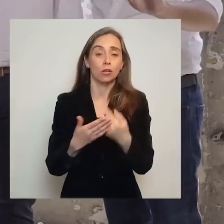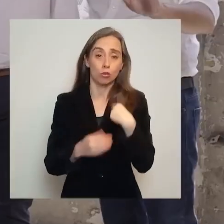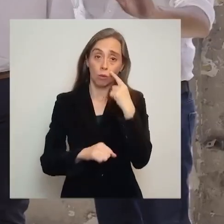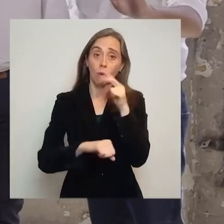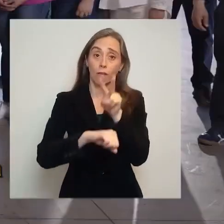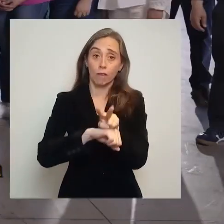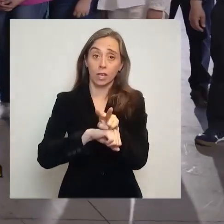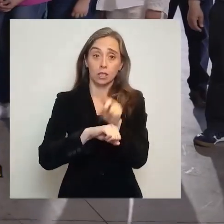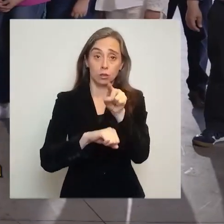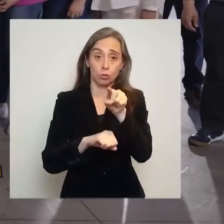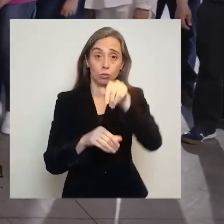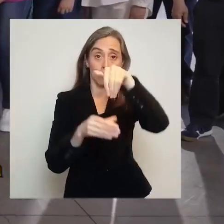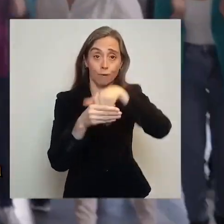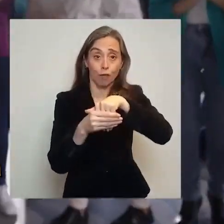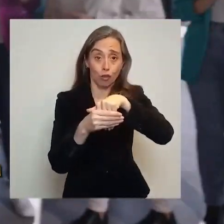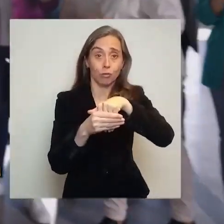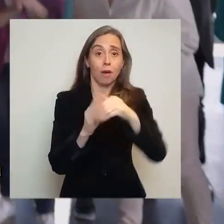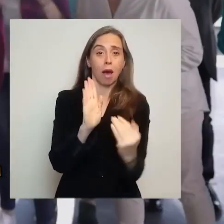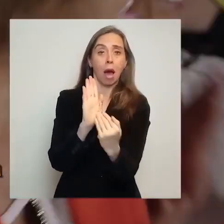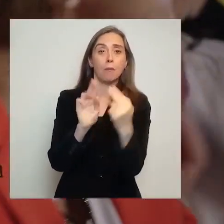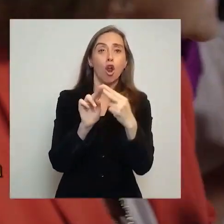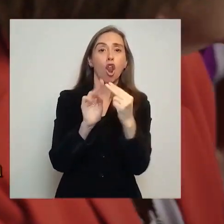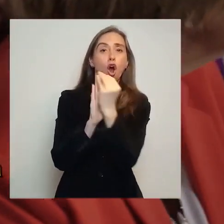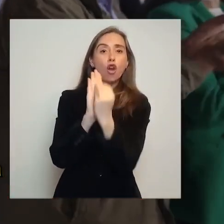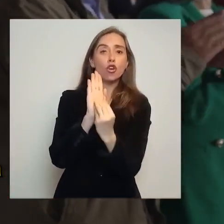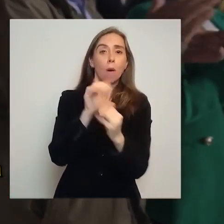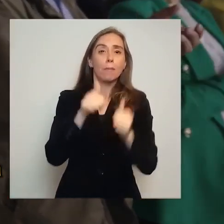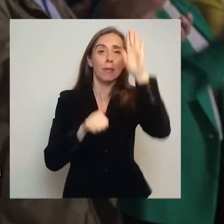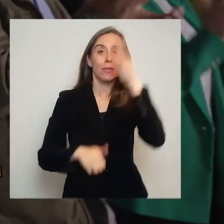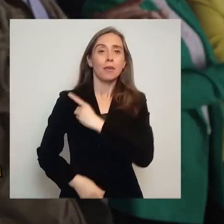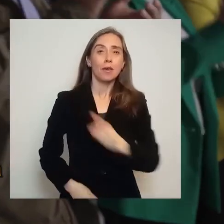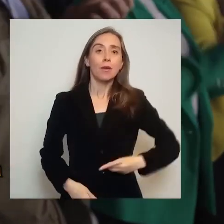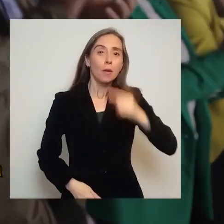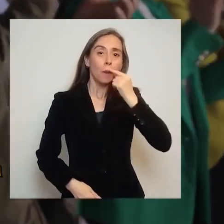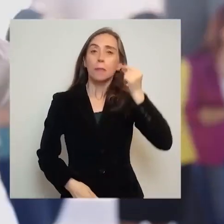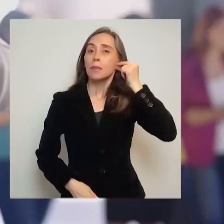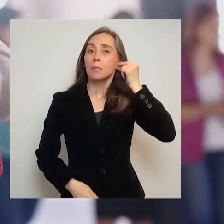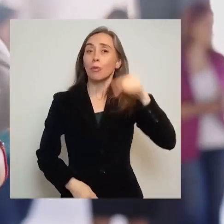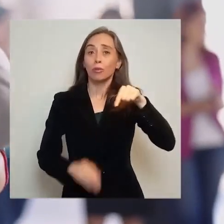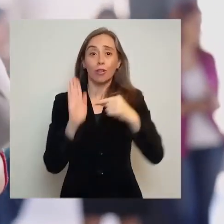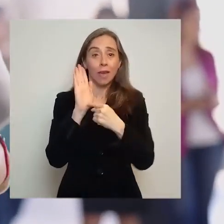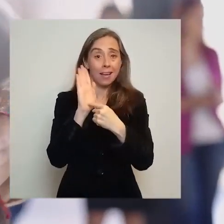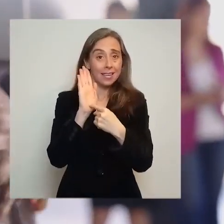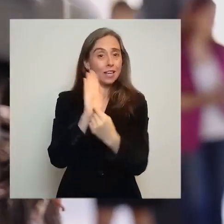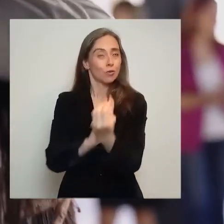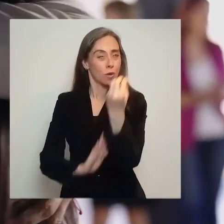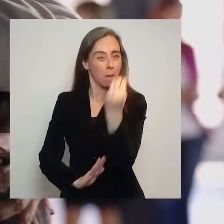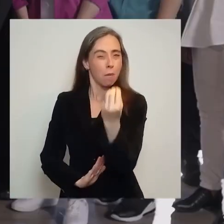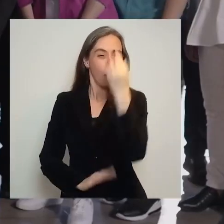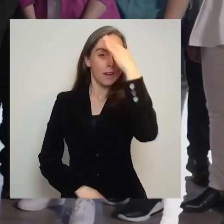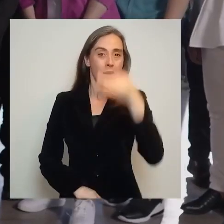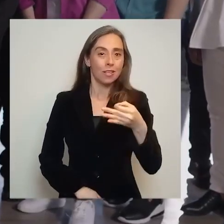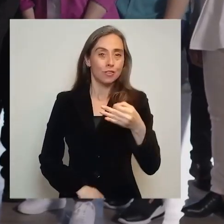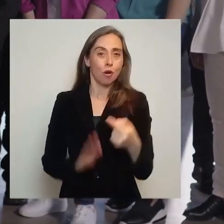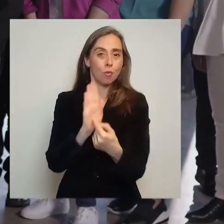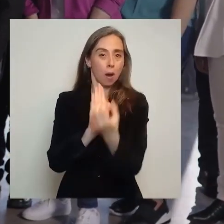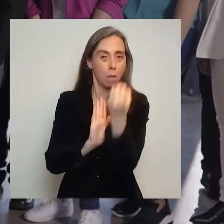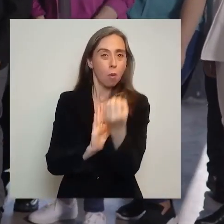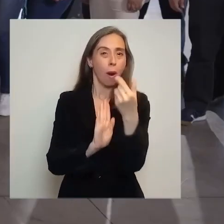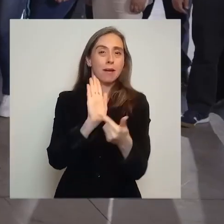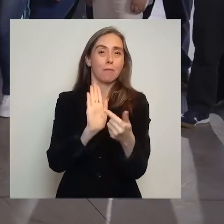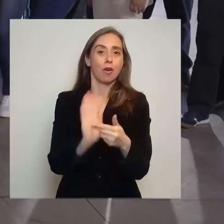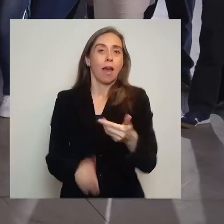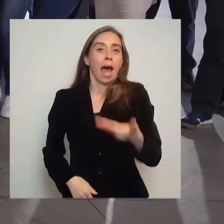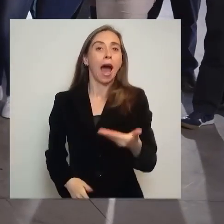Ahora es cuando. Doy fe que apoyar y votar por los nombres de esta lista parlamentaria es la mejor decisión. Es una buena